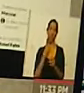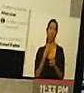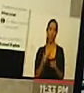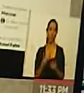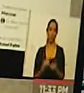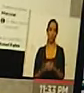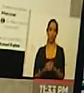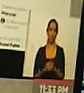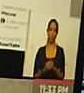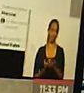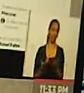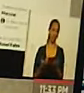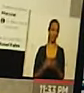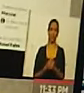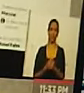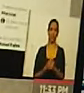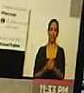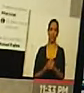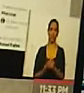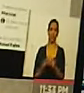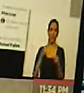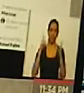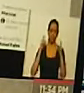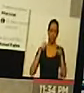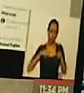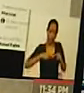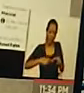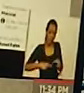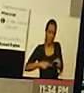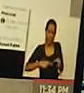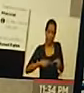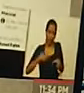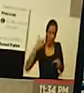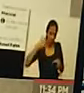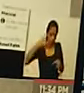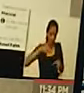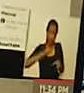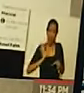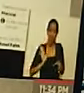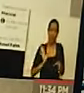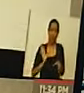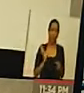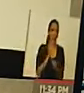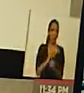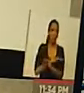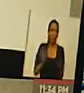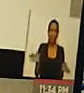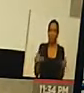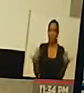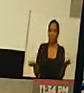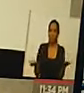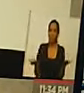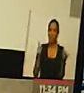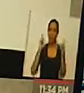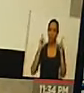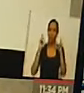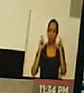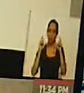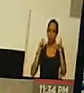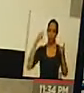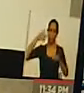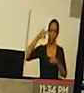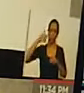también damos la foto de una pierna, y nada más, no hay más en redes sociales, no hay más. La foto del pistolero que apuntaba a Guaidó